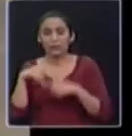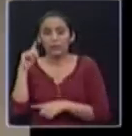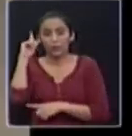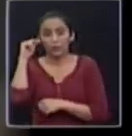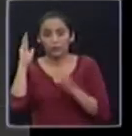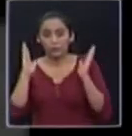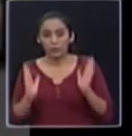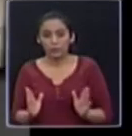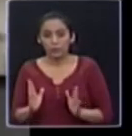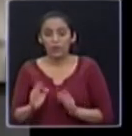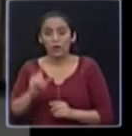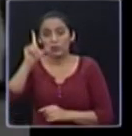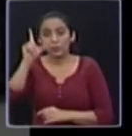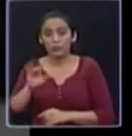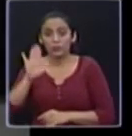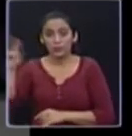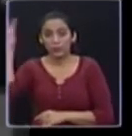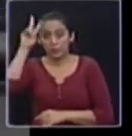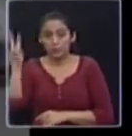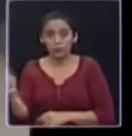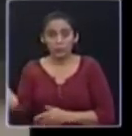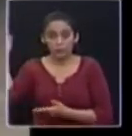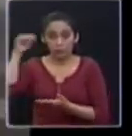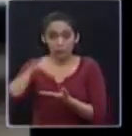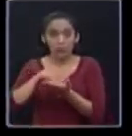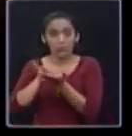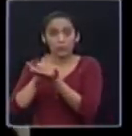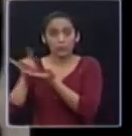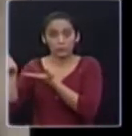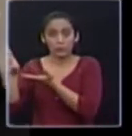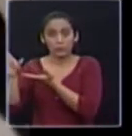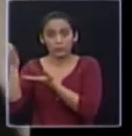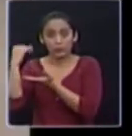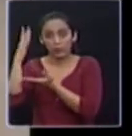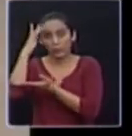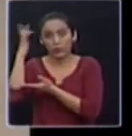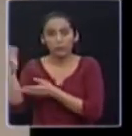expulsó a un ciudadano venezolano opositor al régimen. Cristina Cabezas, Telerama Noticias.